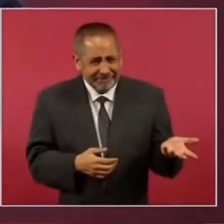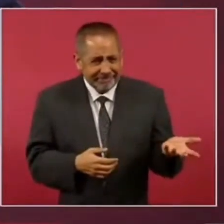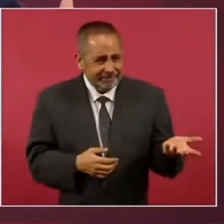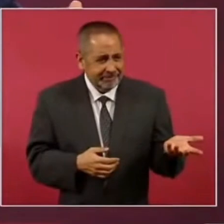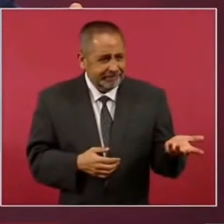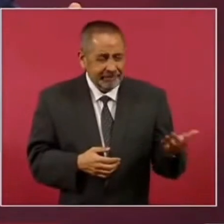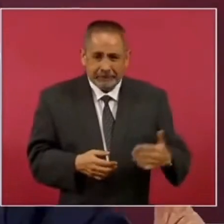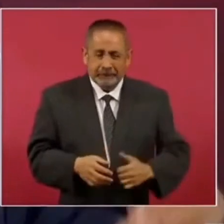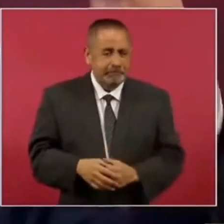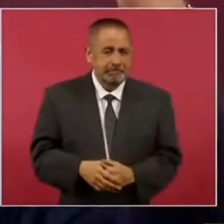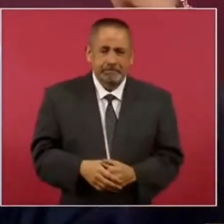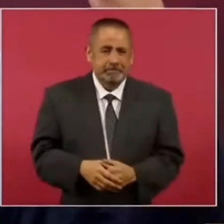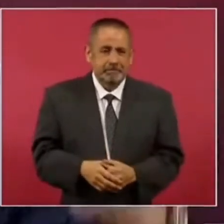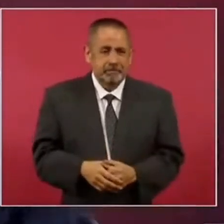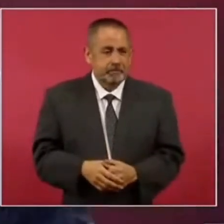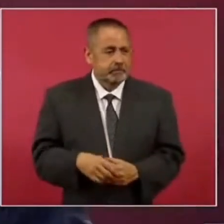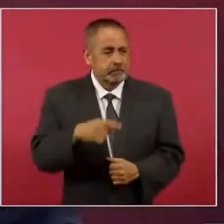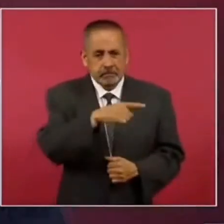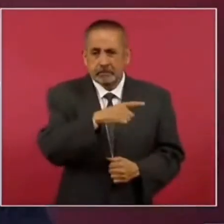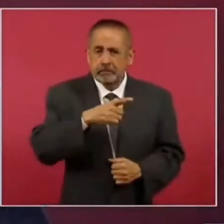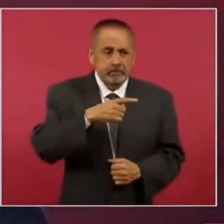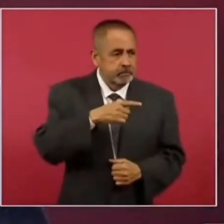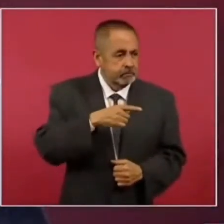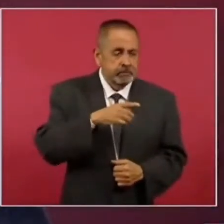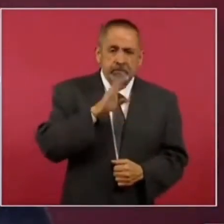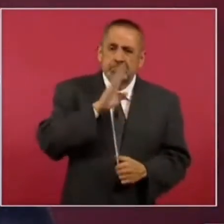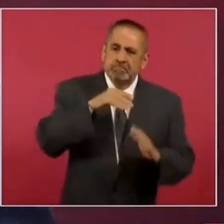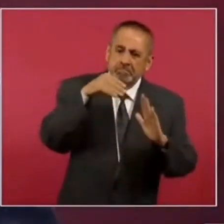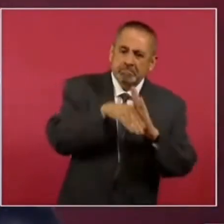cuando estamos padeciendo